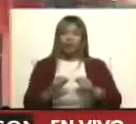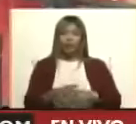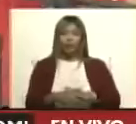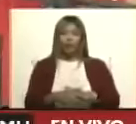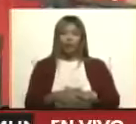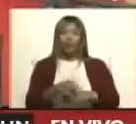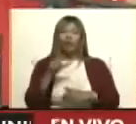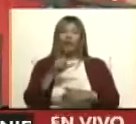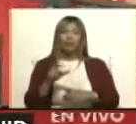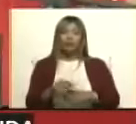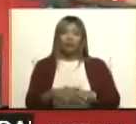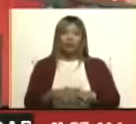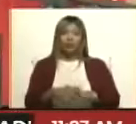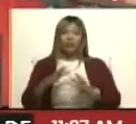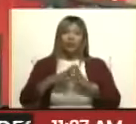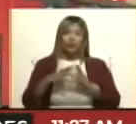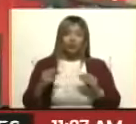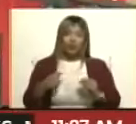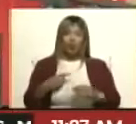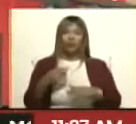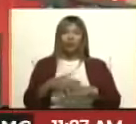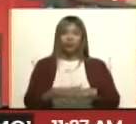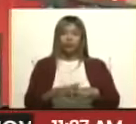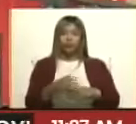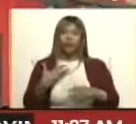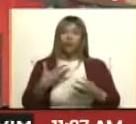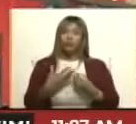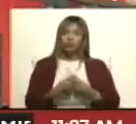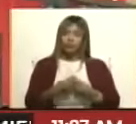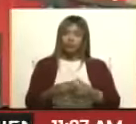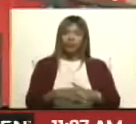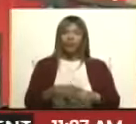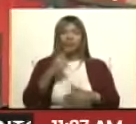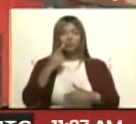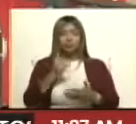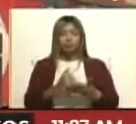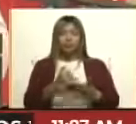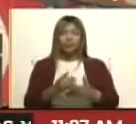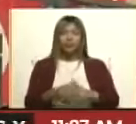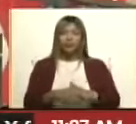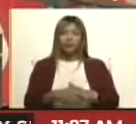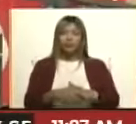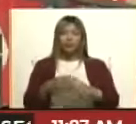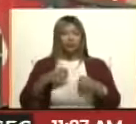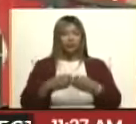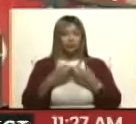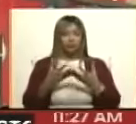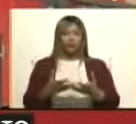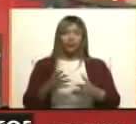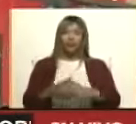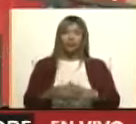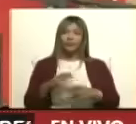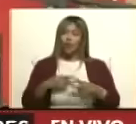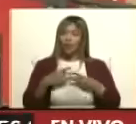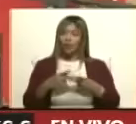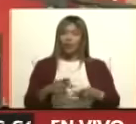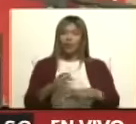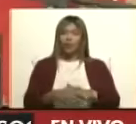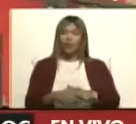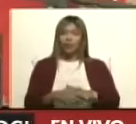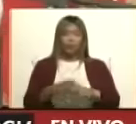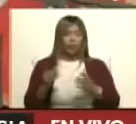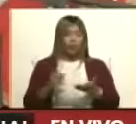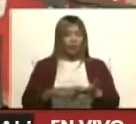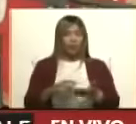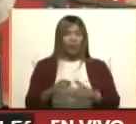el Esequibo. Todos unidos vamos a tener la oportunidad de expresar nuestra voluntad